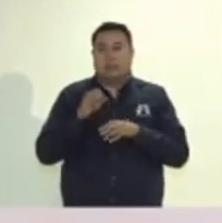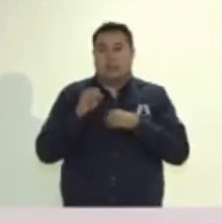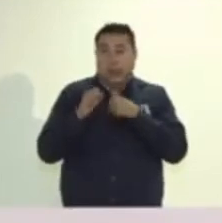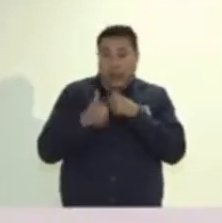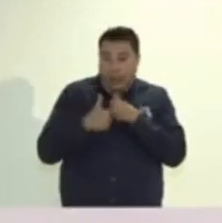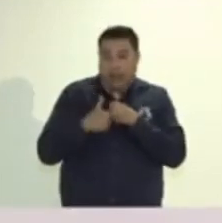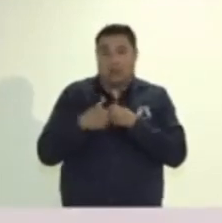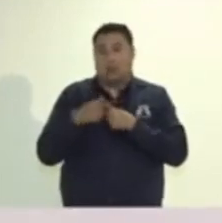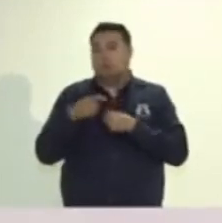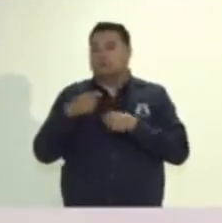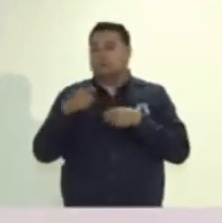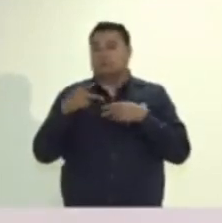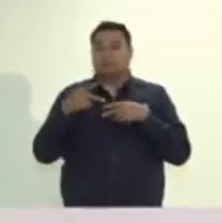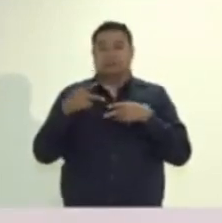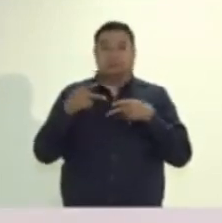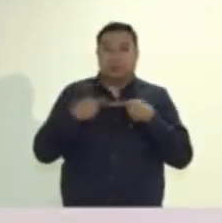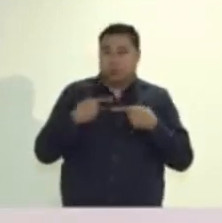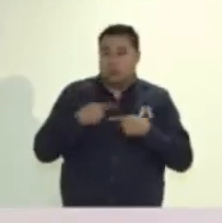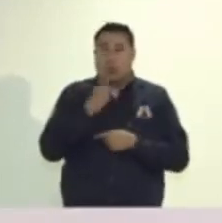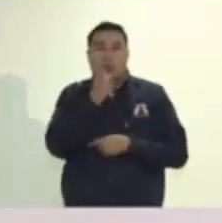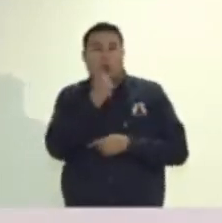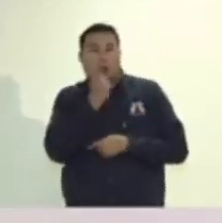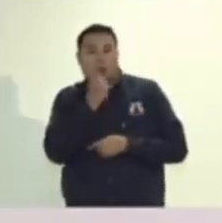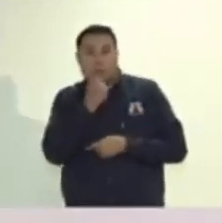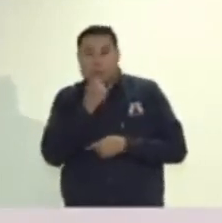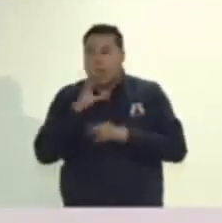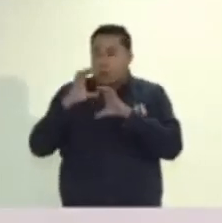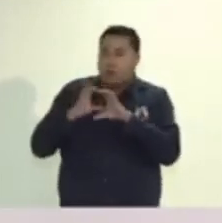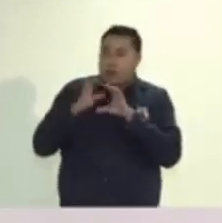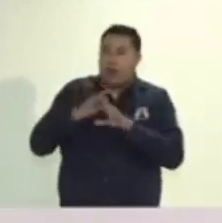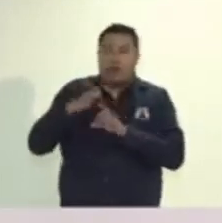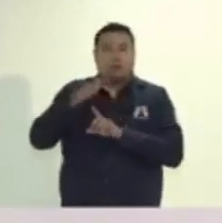bienes y a tu persona, tampoco pueden quedarse en casa.